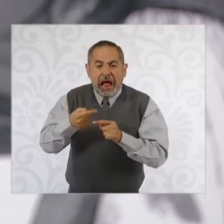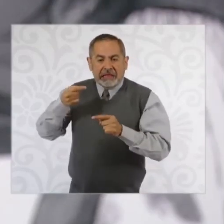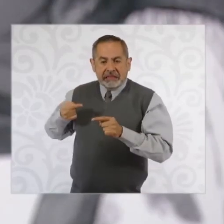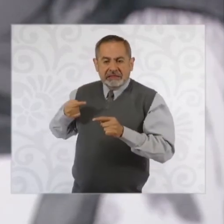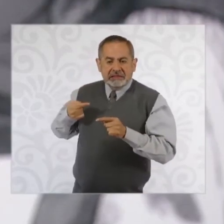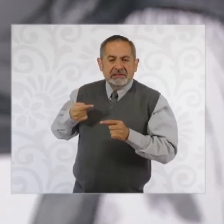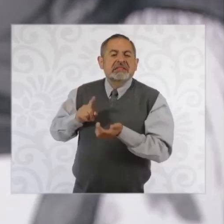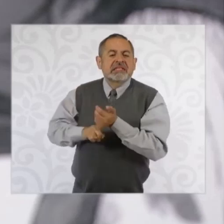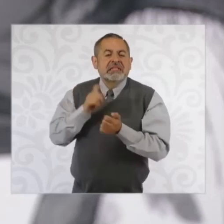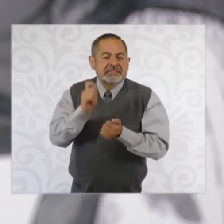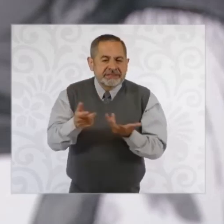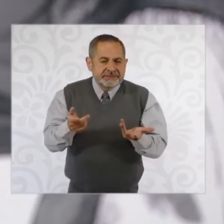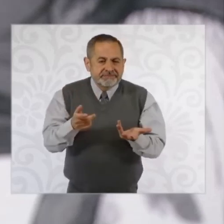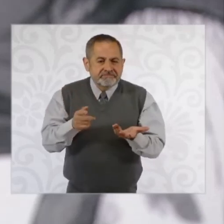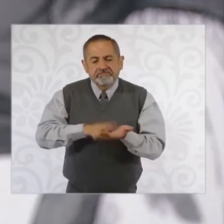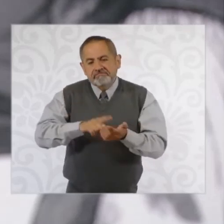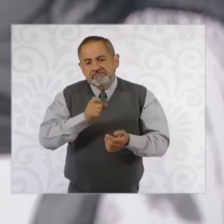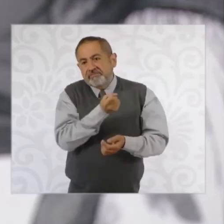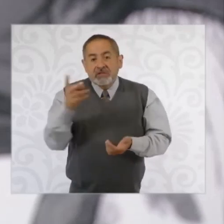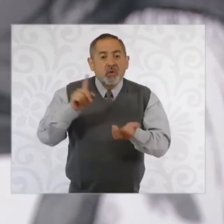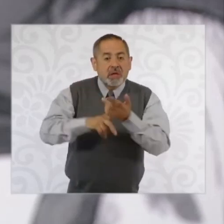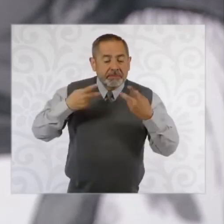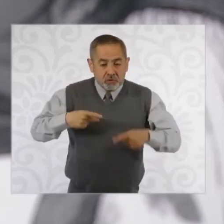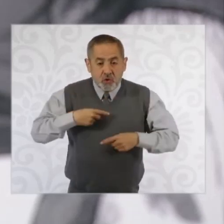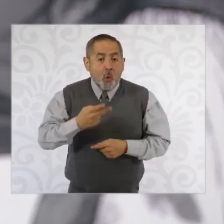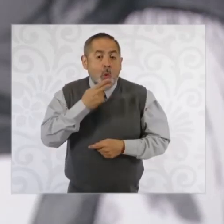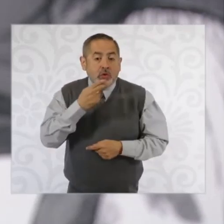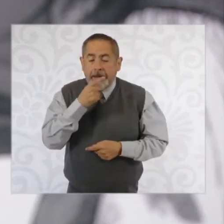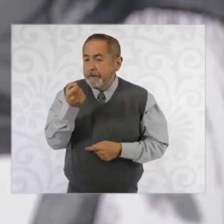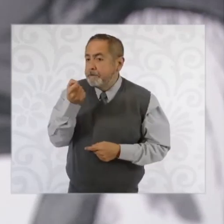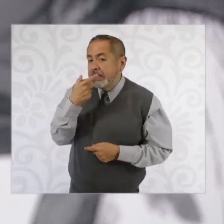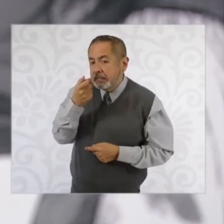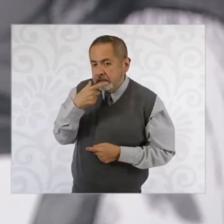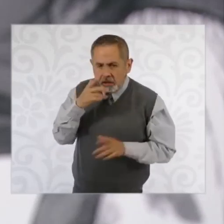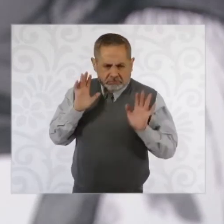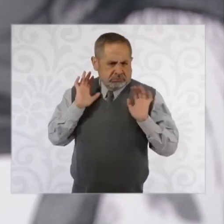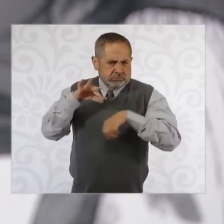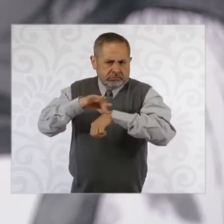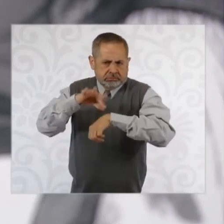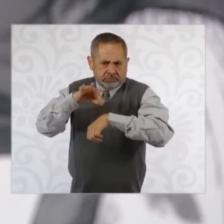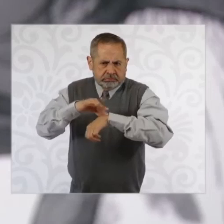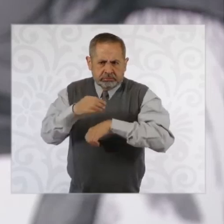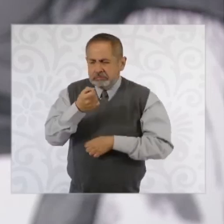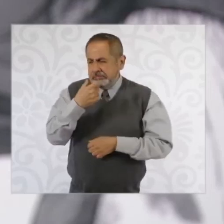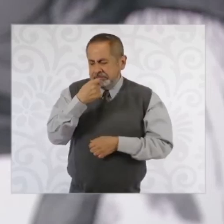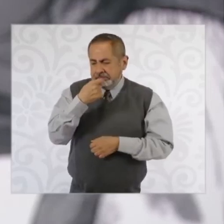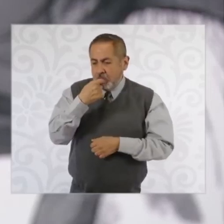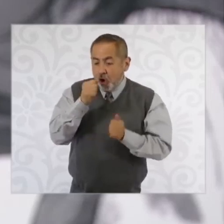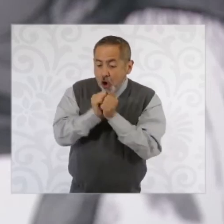del consumo de medicamentos relacionados con medicamentos que sustituyeron los